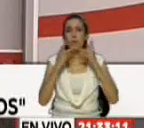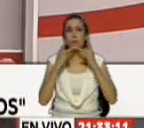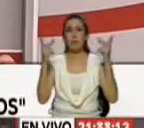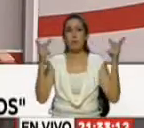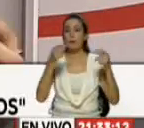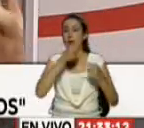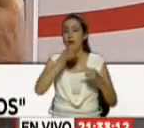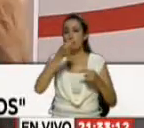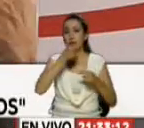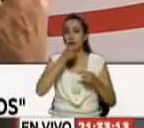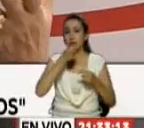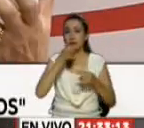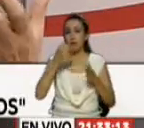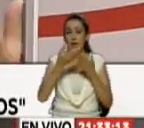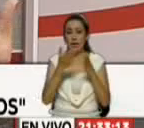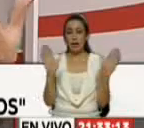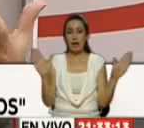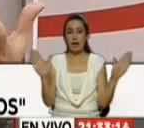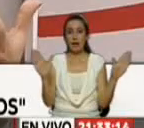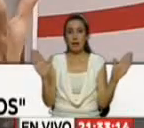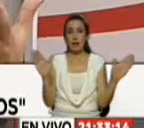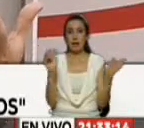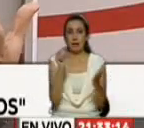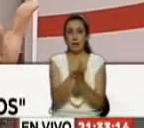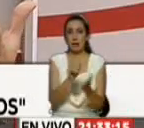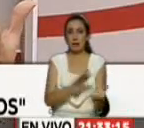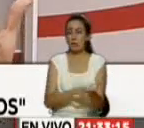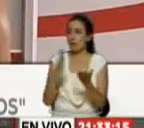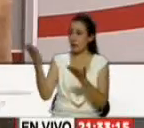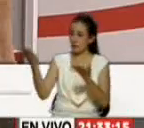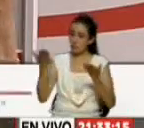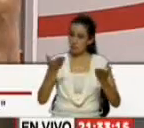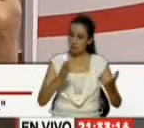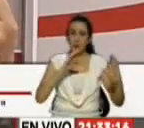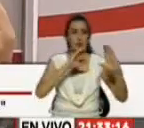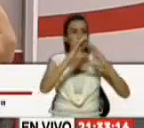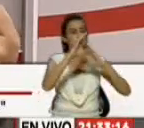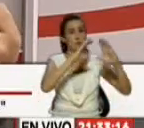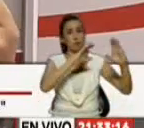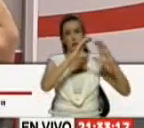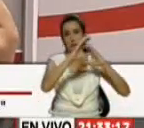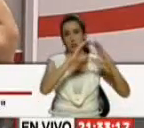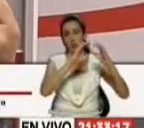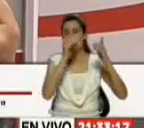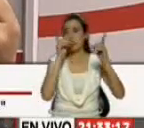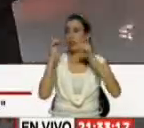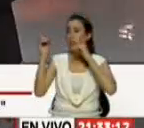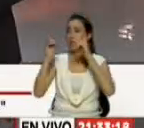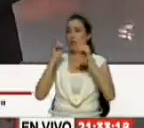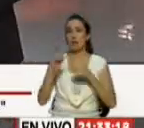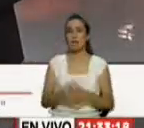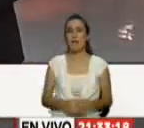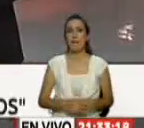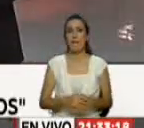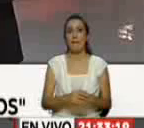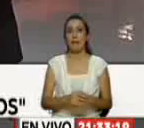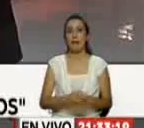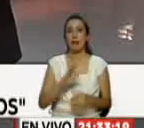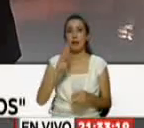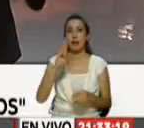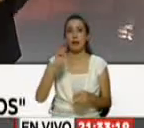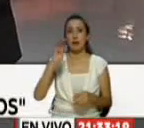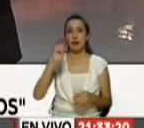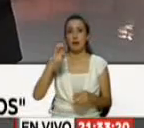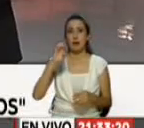TV, abre las puertas a la comunicación, abre las puertas al diálogo nacional. Por su parte, Becky Valdés,